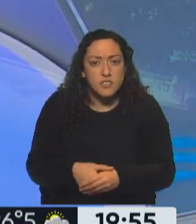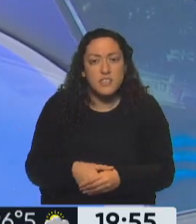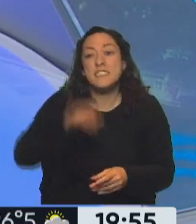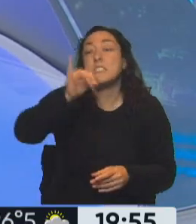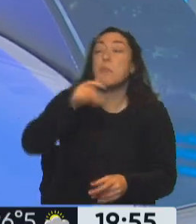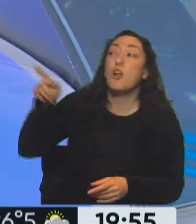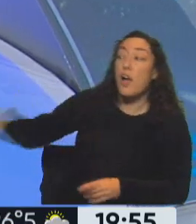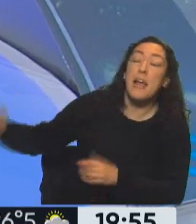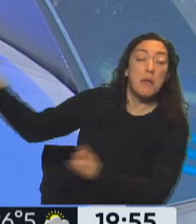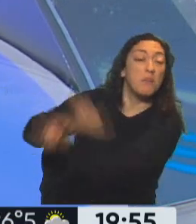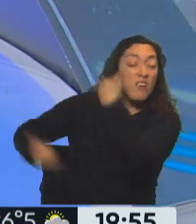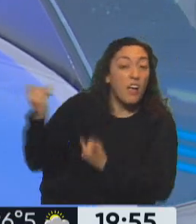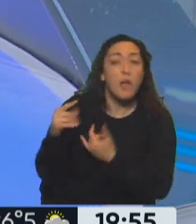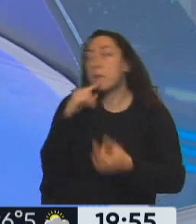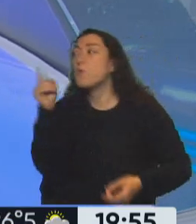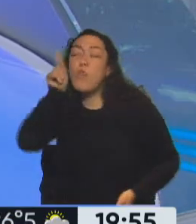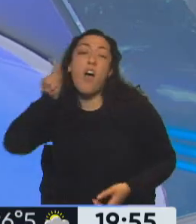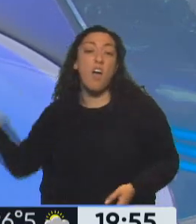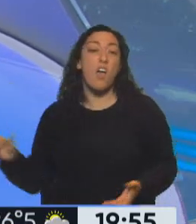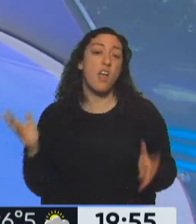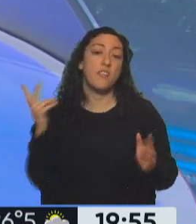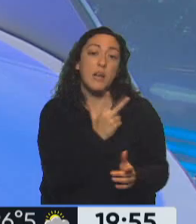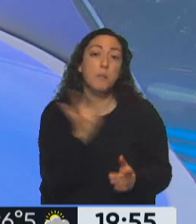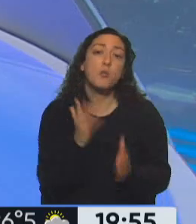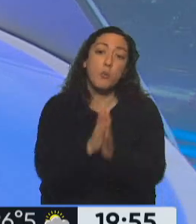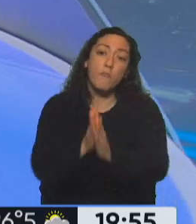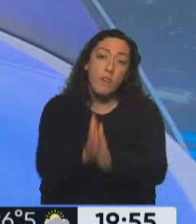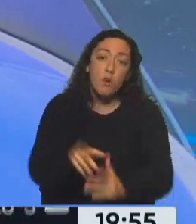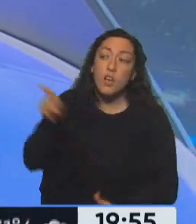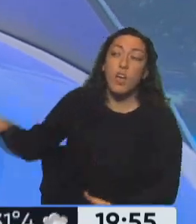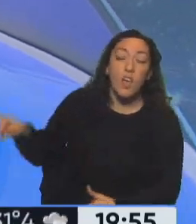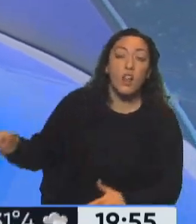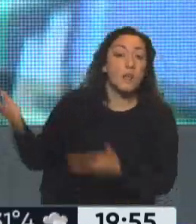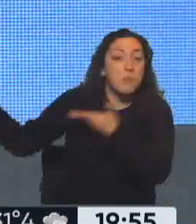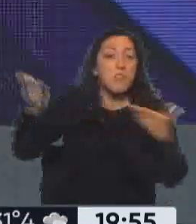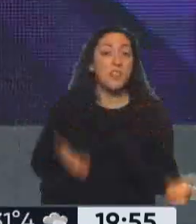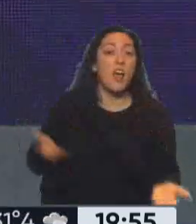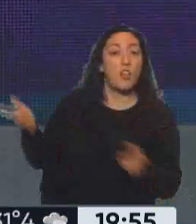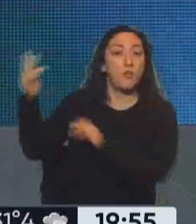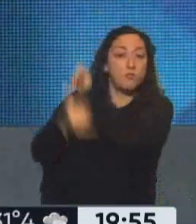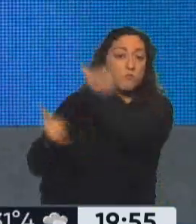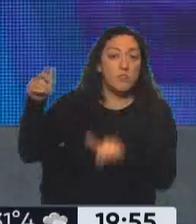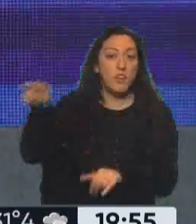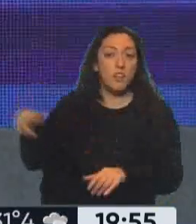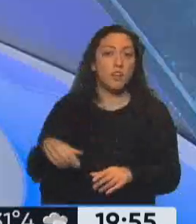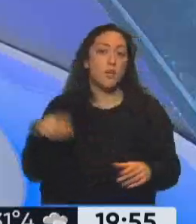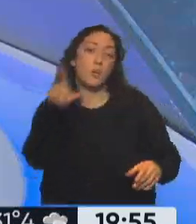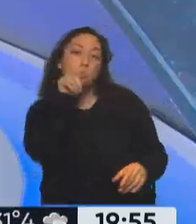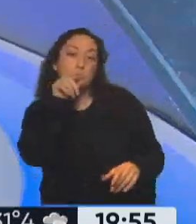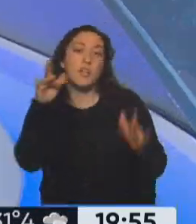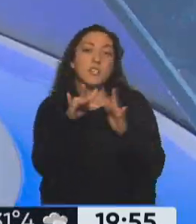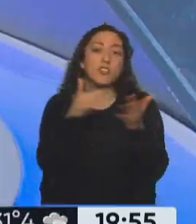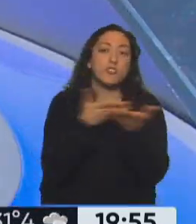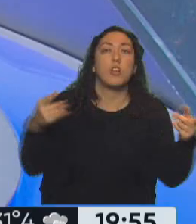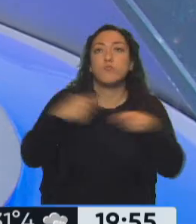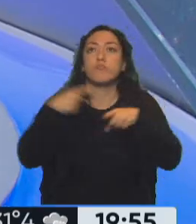diga banalidad. él. Bueno, es una enorme La banalidad. pregunta es para él. Bueno, Me no quedan importa. 3 minutos. Es una Sí, eres enorme el banalidad. invitado. Si Que lo vamos diga a él. discutir por Twitter y por redes, viste, se